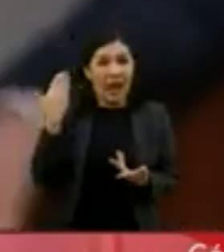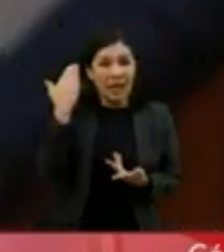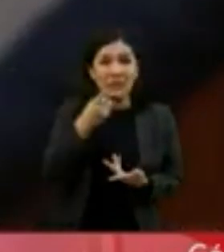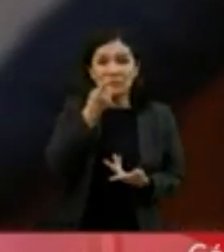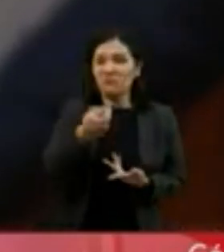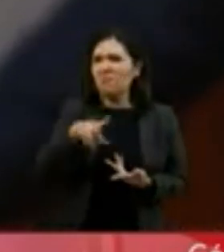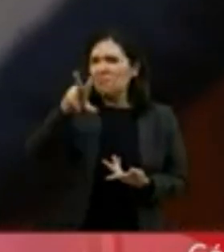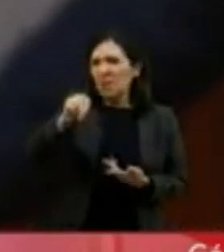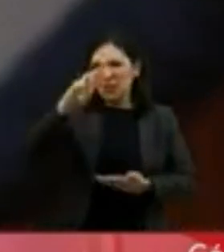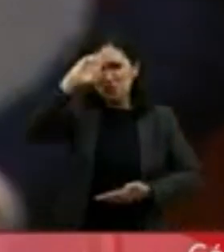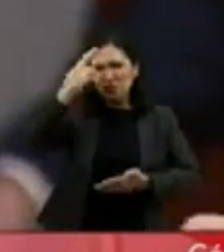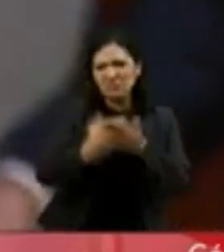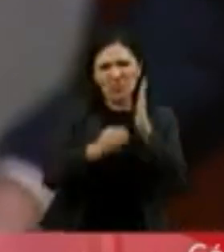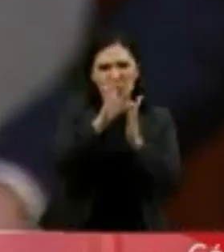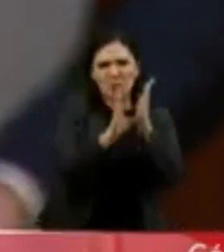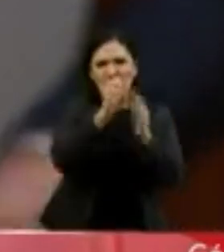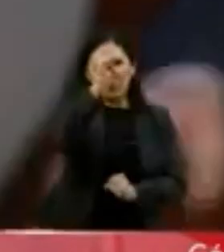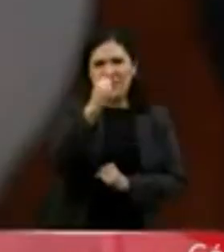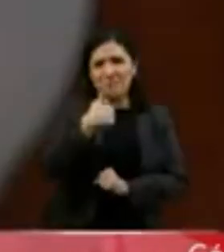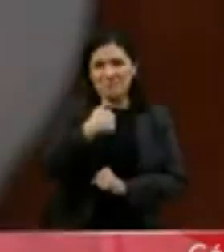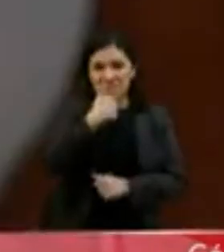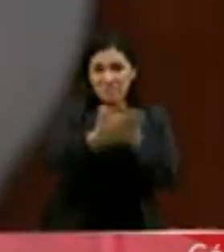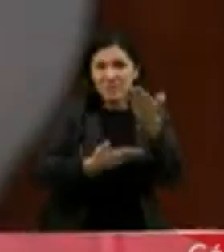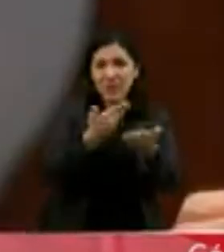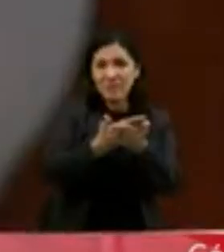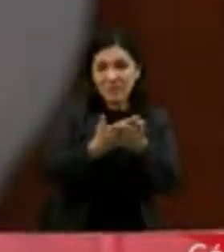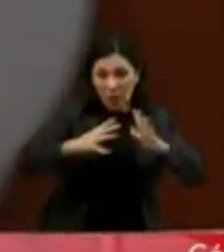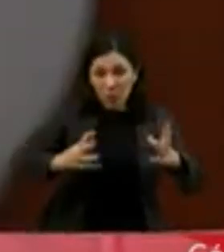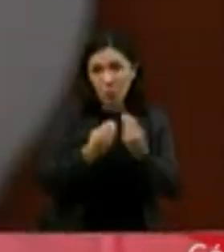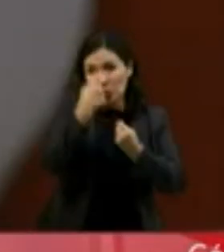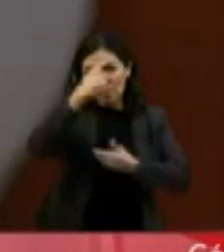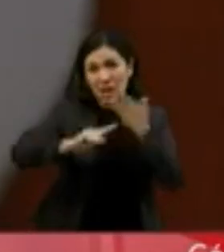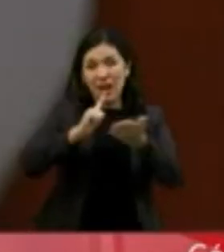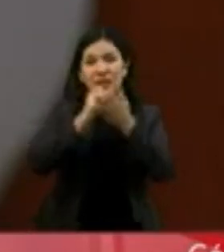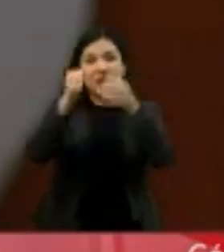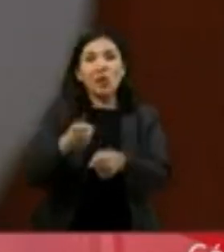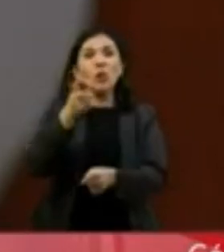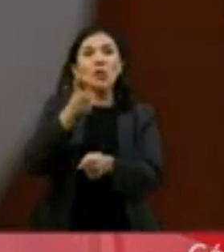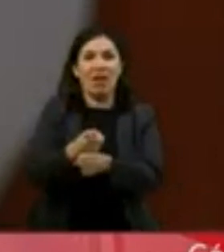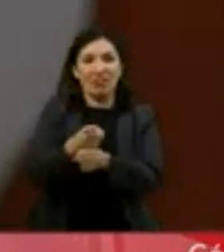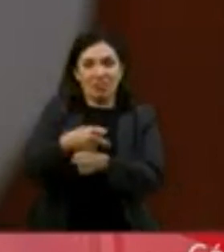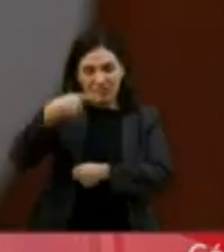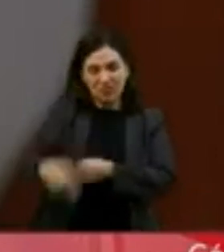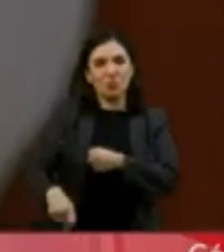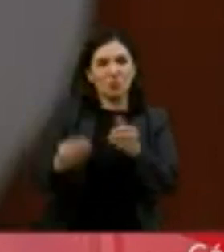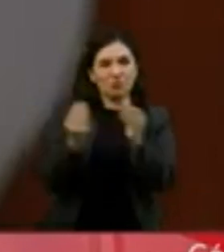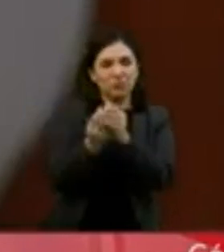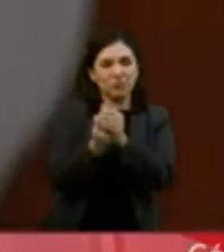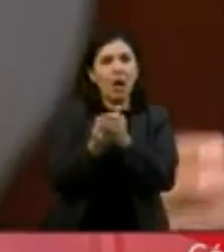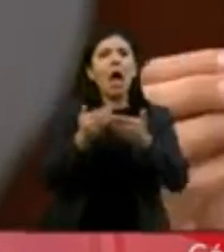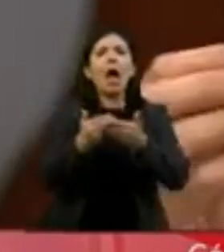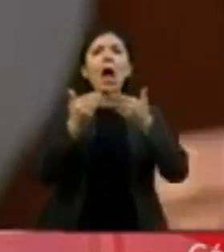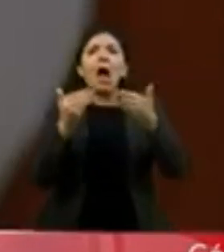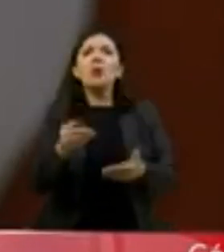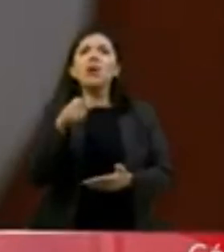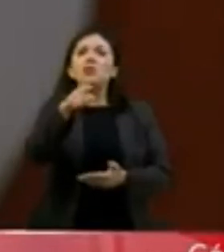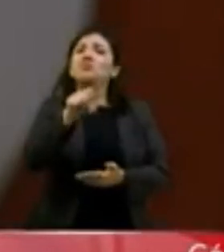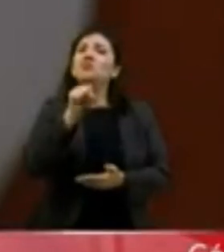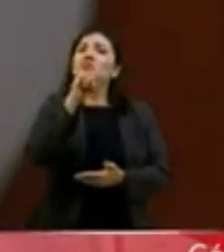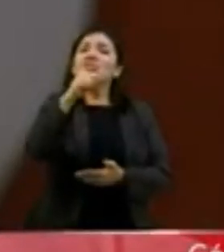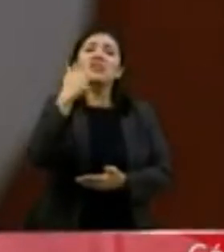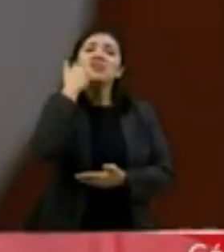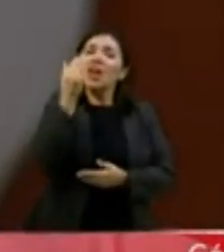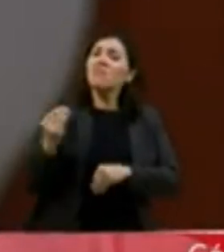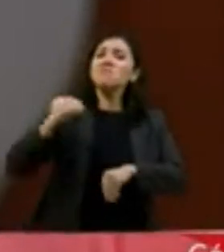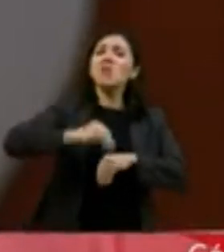de inconstitucionalidad que presentamos juntos para la ley de seguridad interior y hoy son promotores